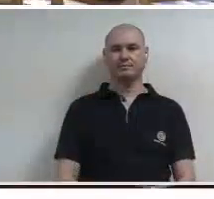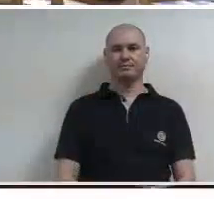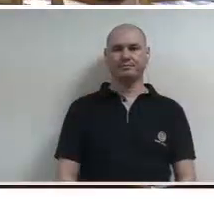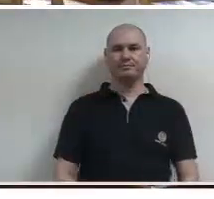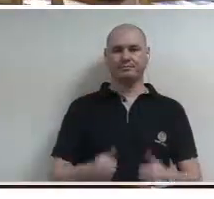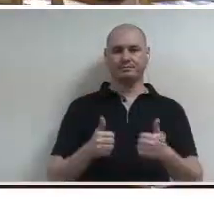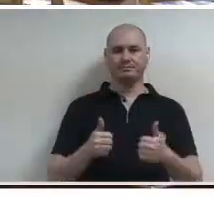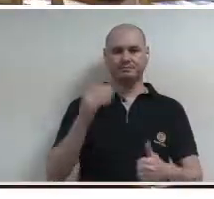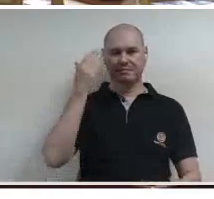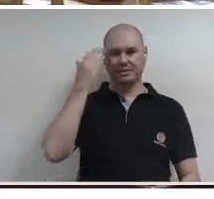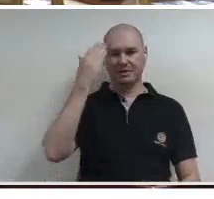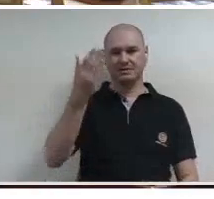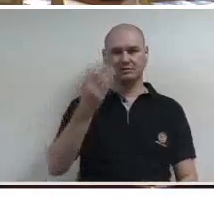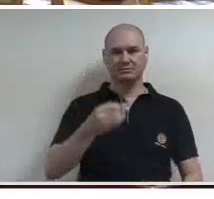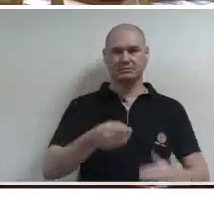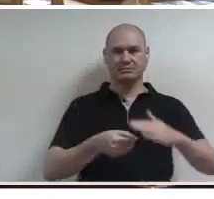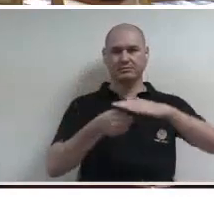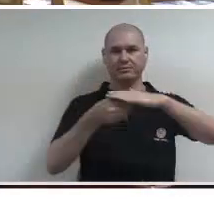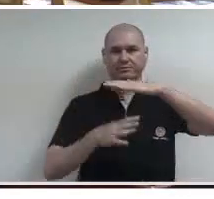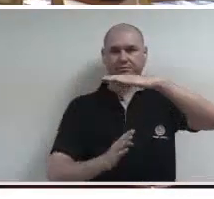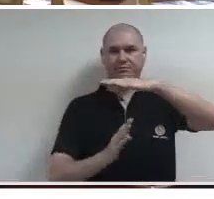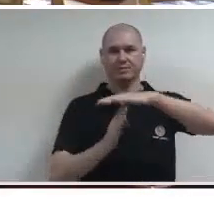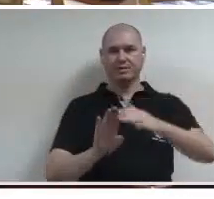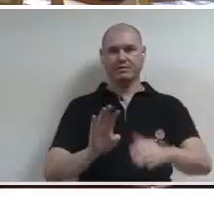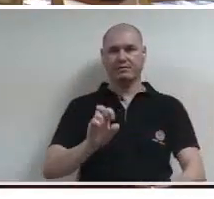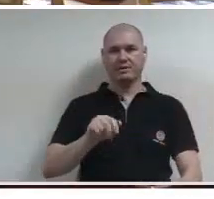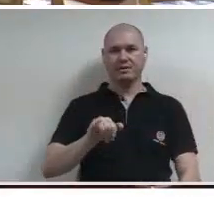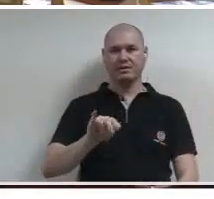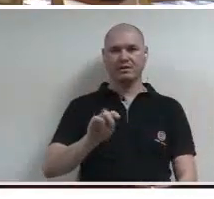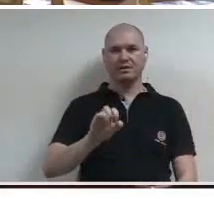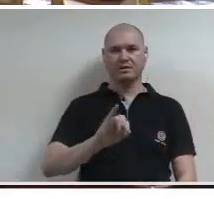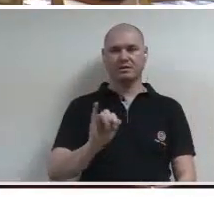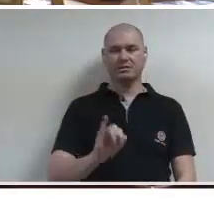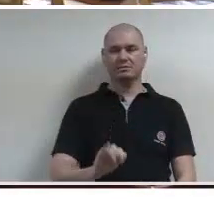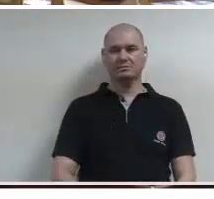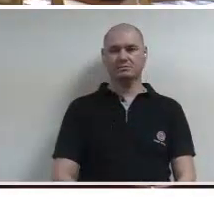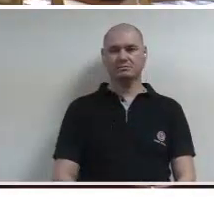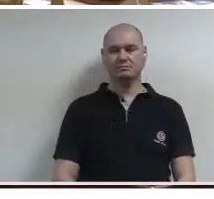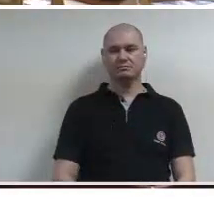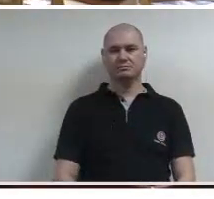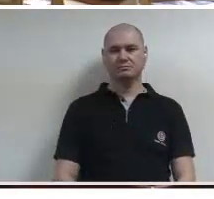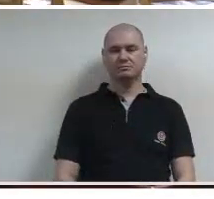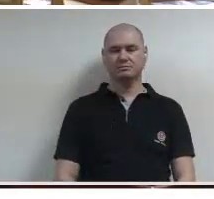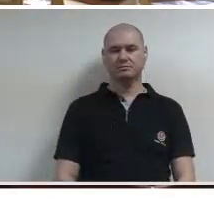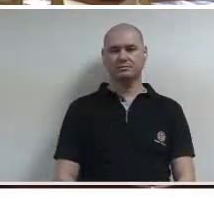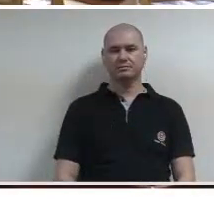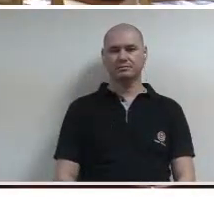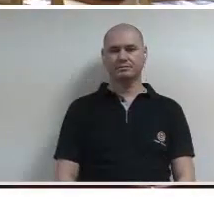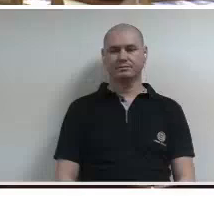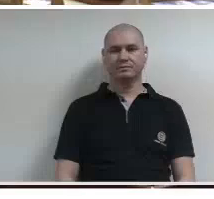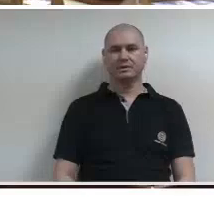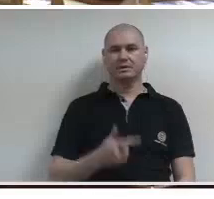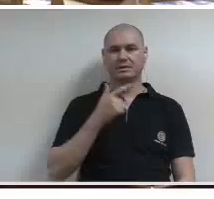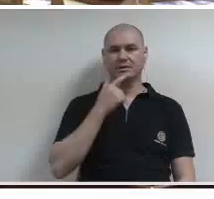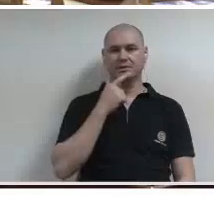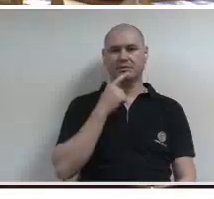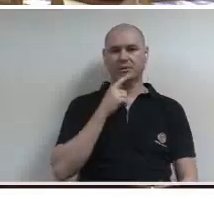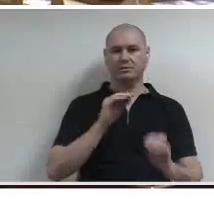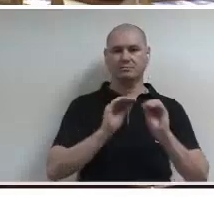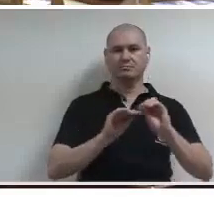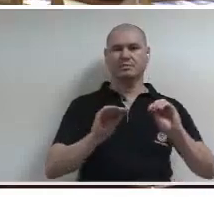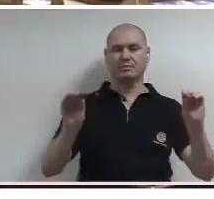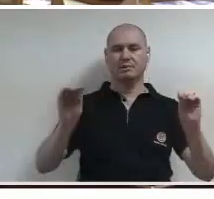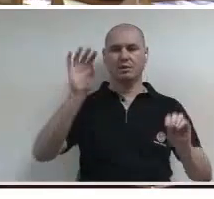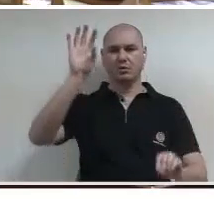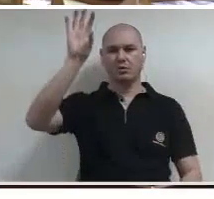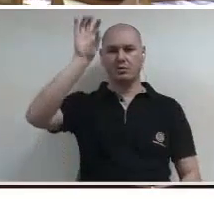y pepe, y que tengo esa ya agregado, pepe, ya me llegan, guau, a ti, ministro Vente Riera, va a expandir.